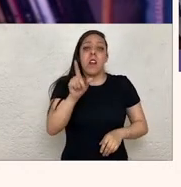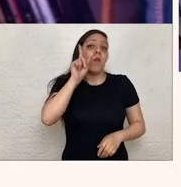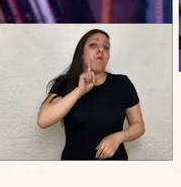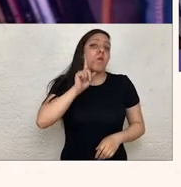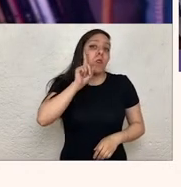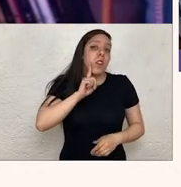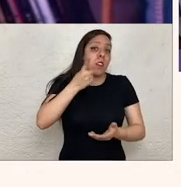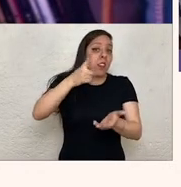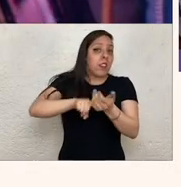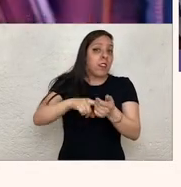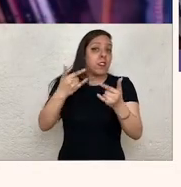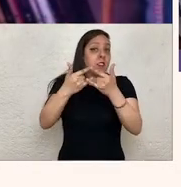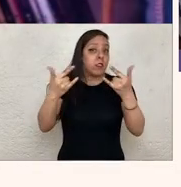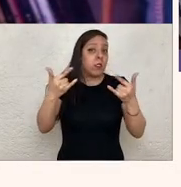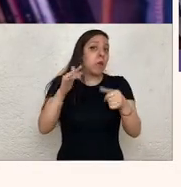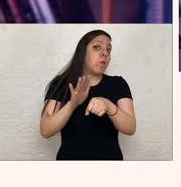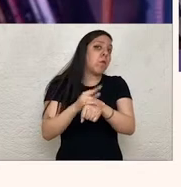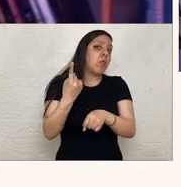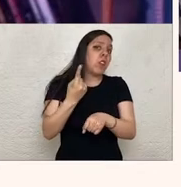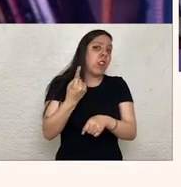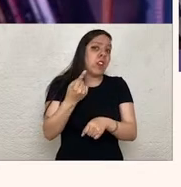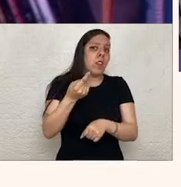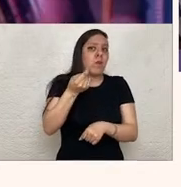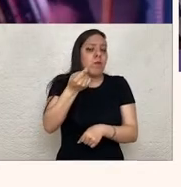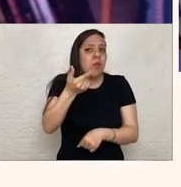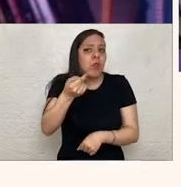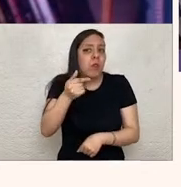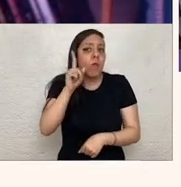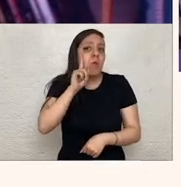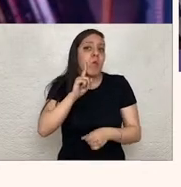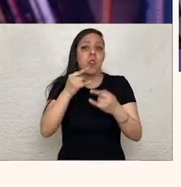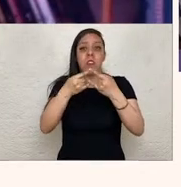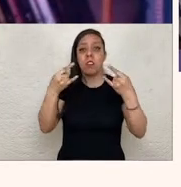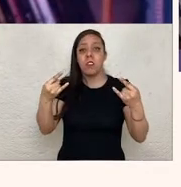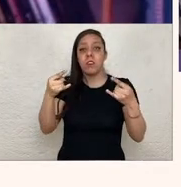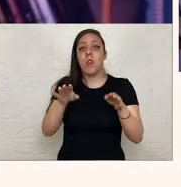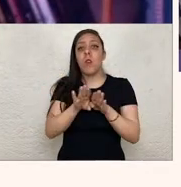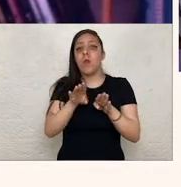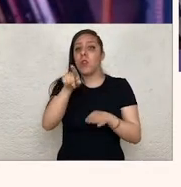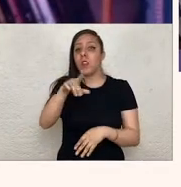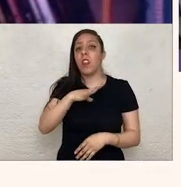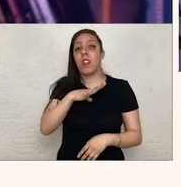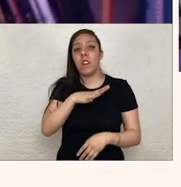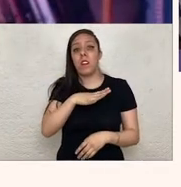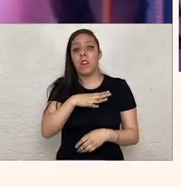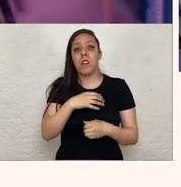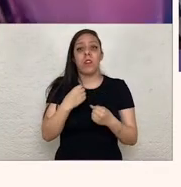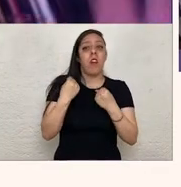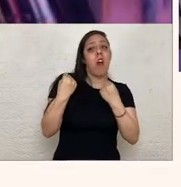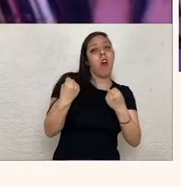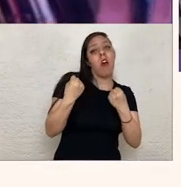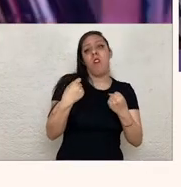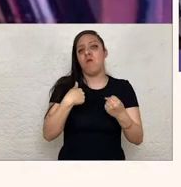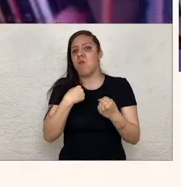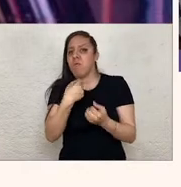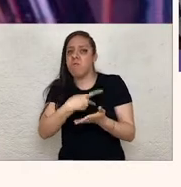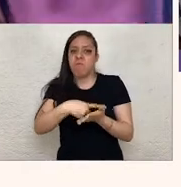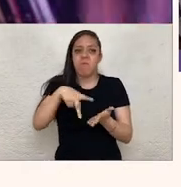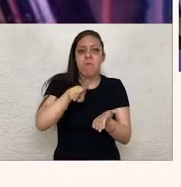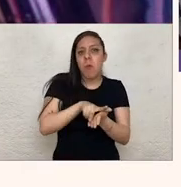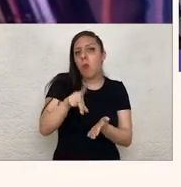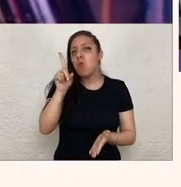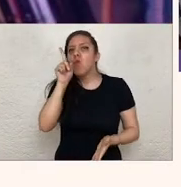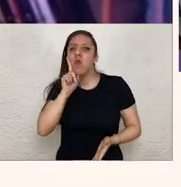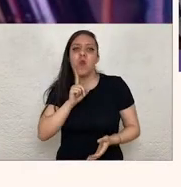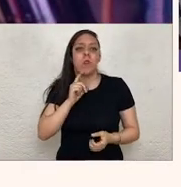historia. Porque las pocas que existen, de las pocas que hablamos y que conocemos, o tienen estos superpoderes de que